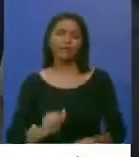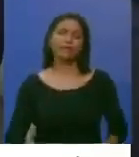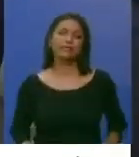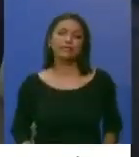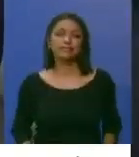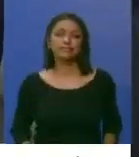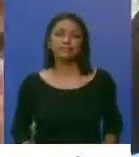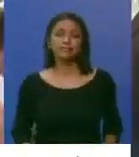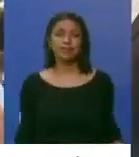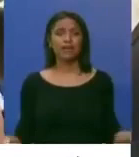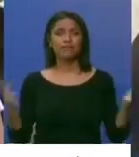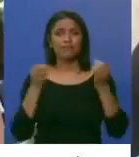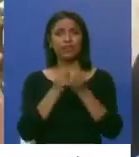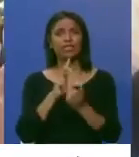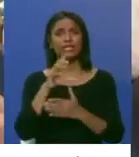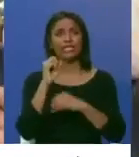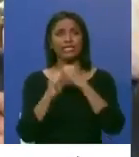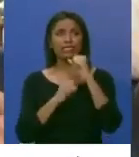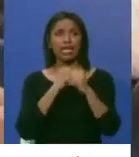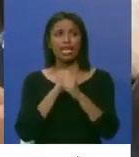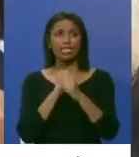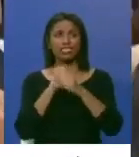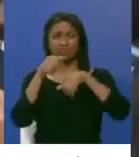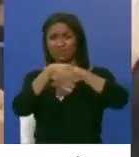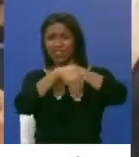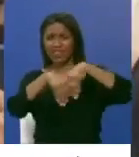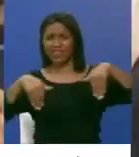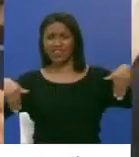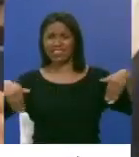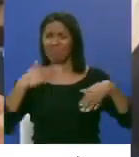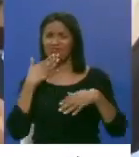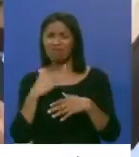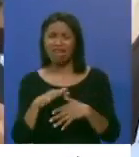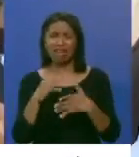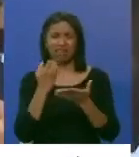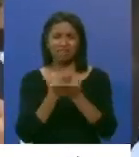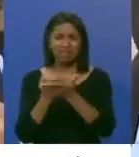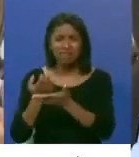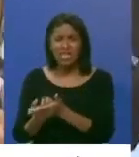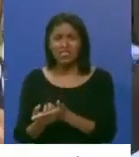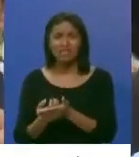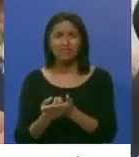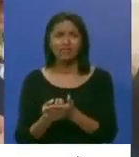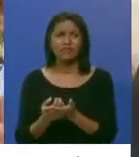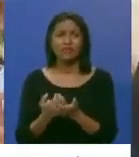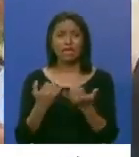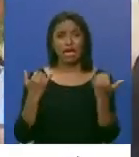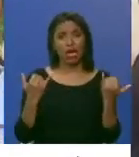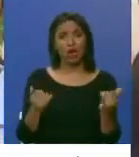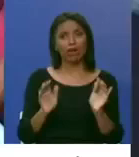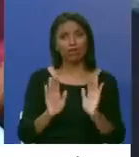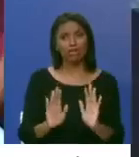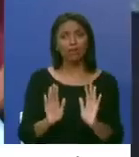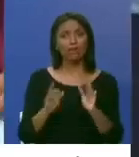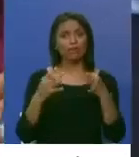por más de 30 años se mantenía en mal estado, lodo, piedra, entonces le estamos mejorando gracias al Señor y las